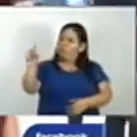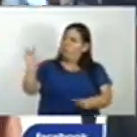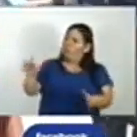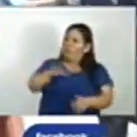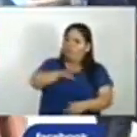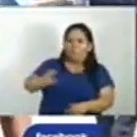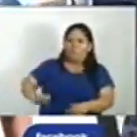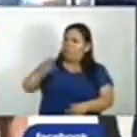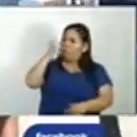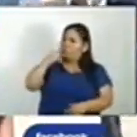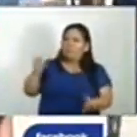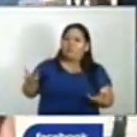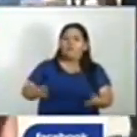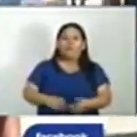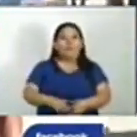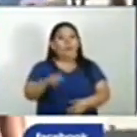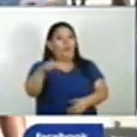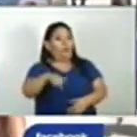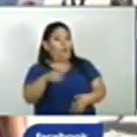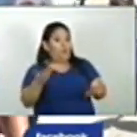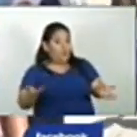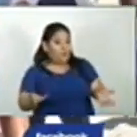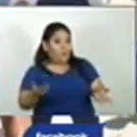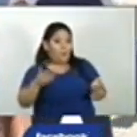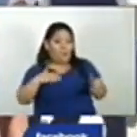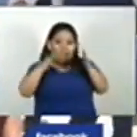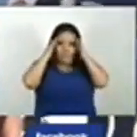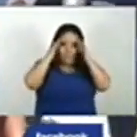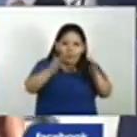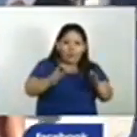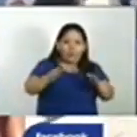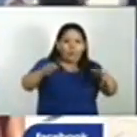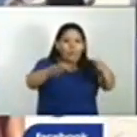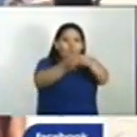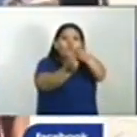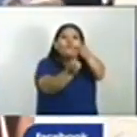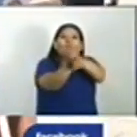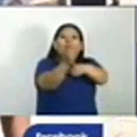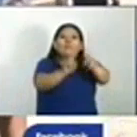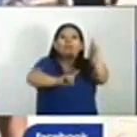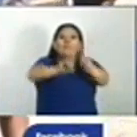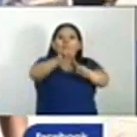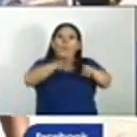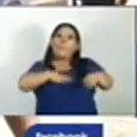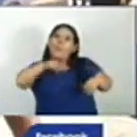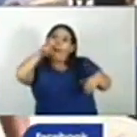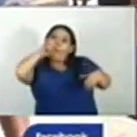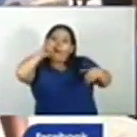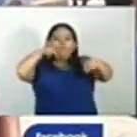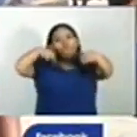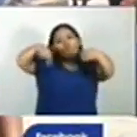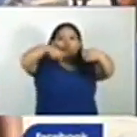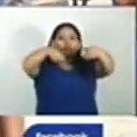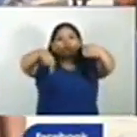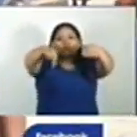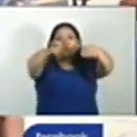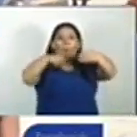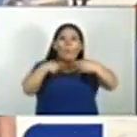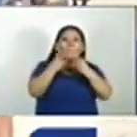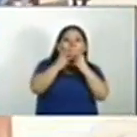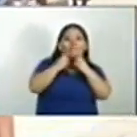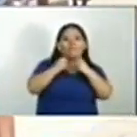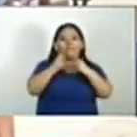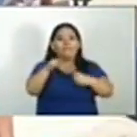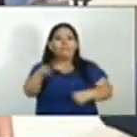¿Qué le ha parecido? Pues de momento mi atención principal es el volcán de Santa Ana para subirlo con mi papá. Es la atención que me está llamando ahorita